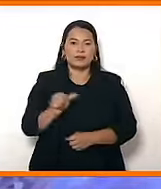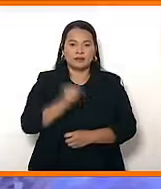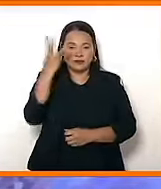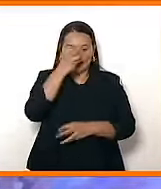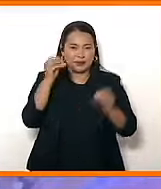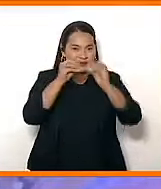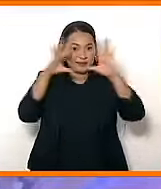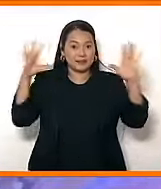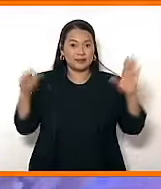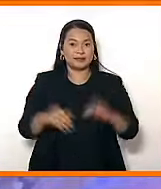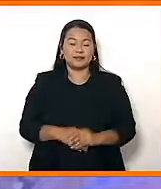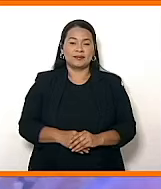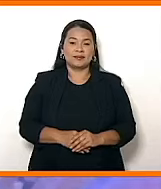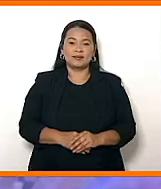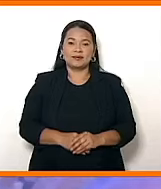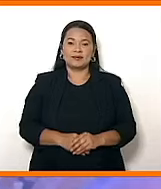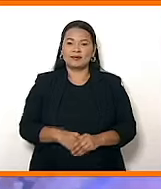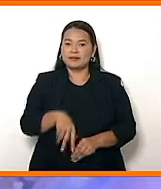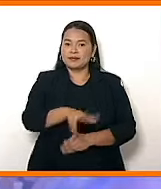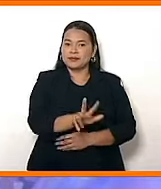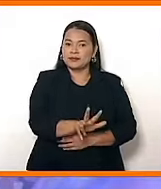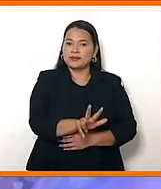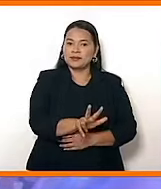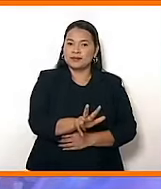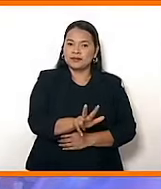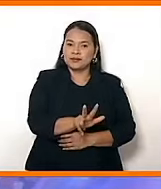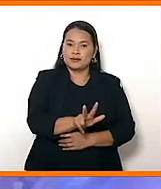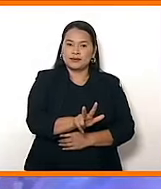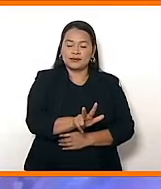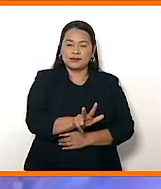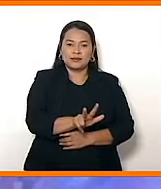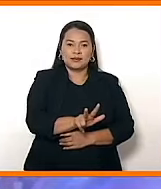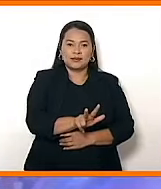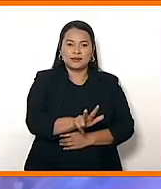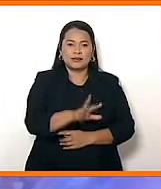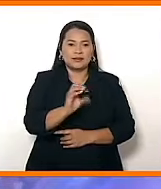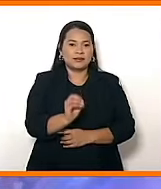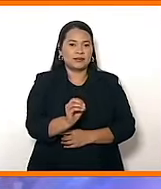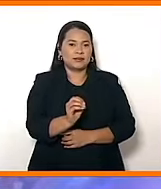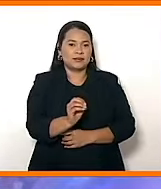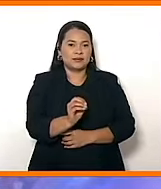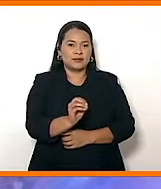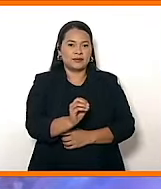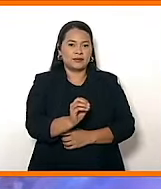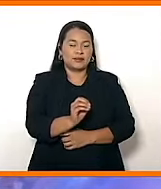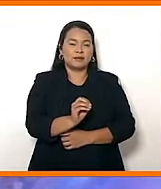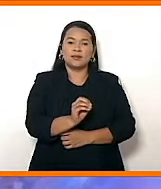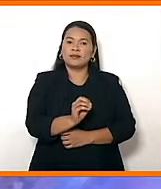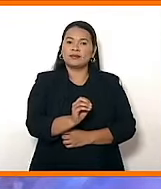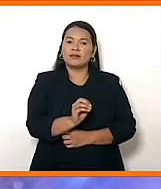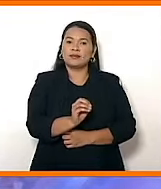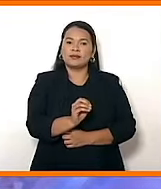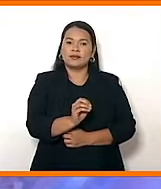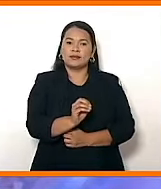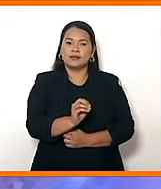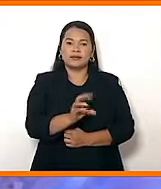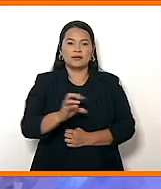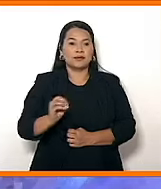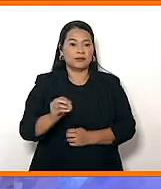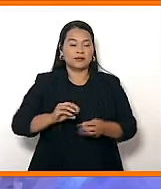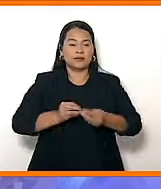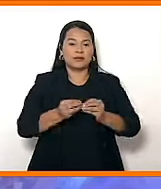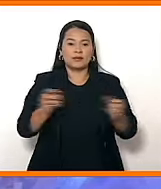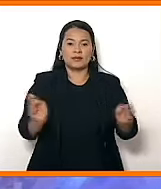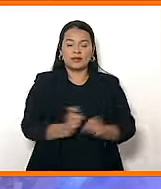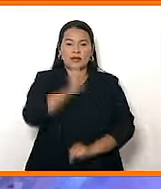es el 3. Segundo dígito, 0. Tercer dígito, 0. Número